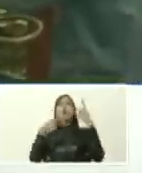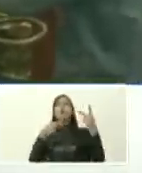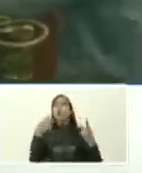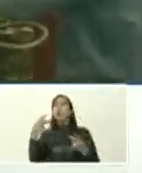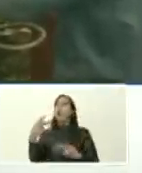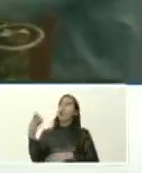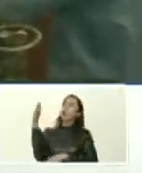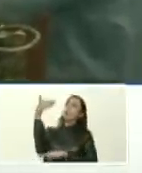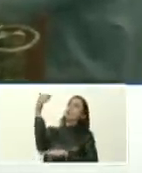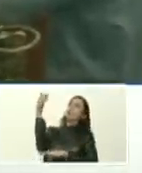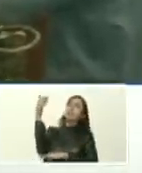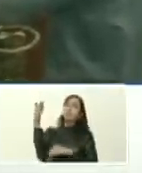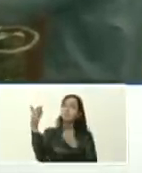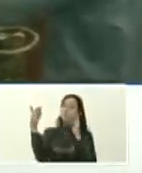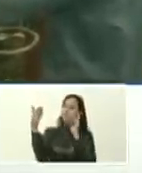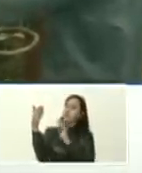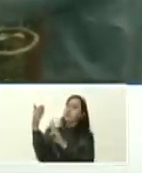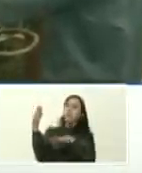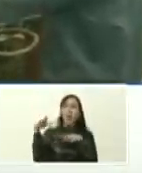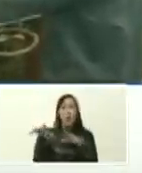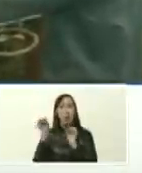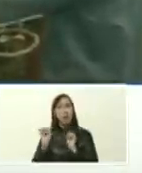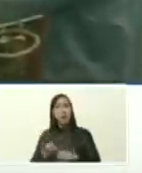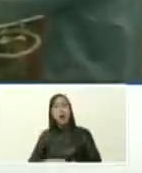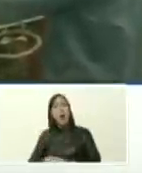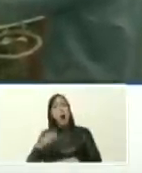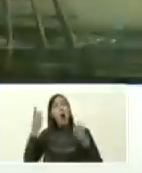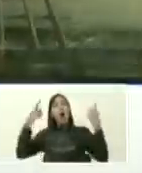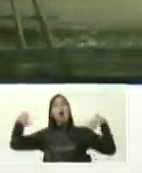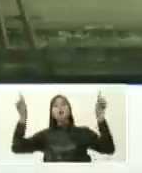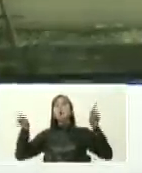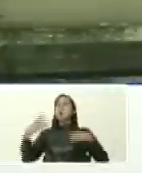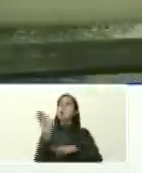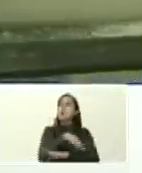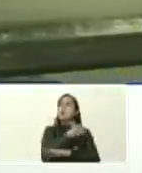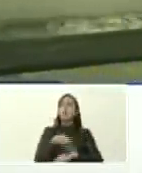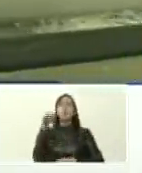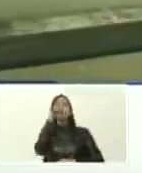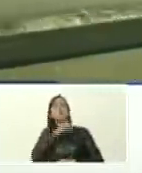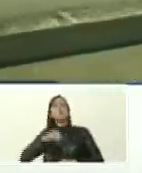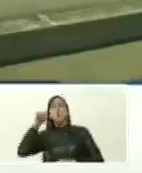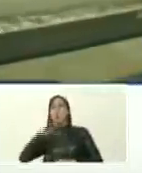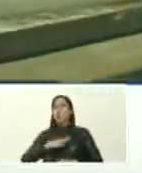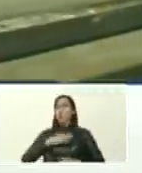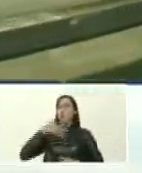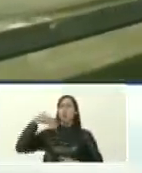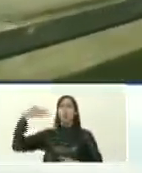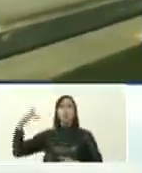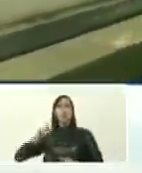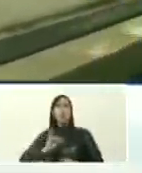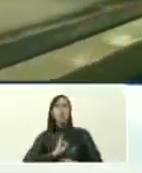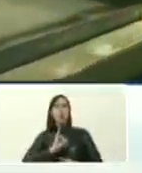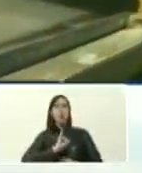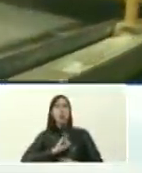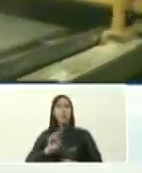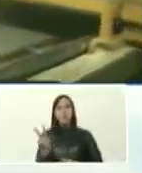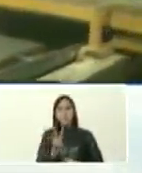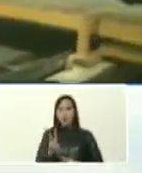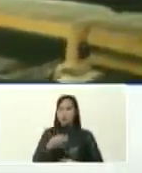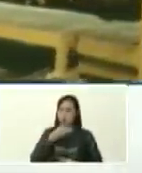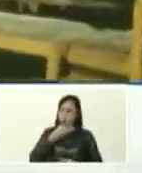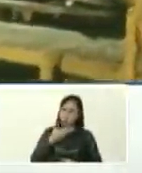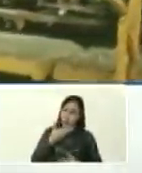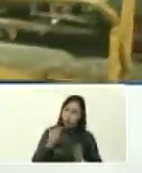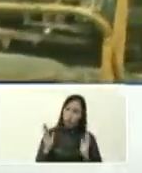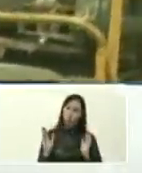la besan. Y aprenden a cantar el himno nacional, sienten orgullo de ser venezolano. Qué bello tener una